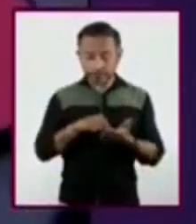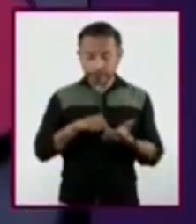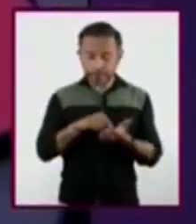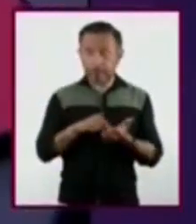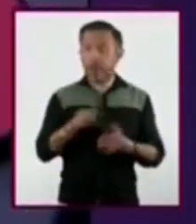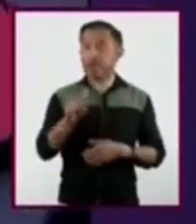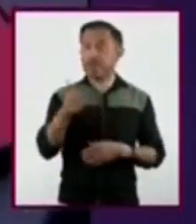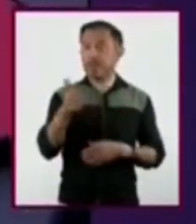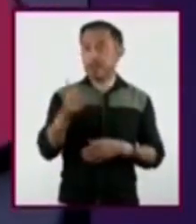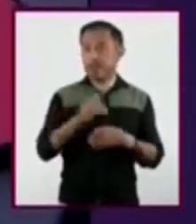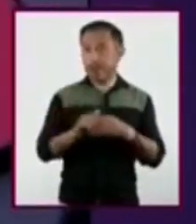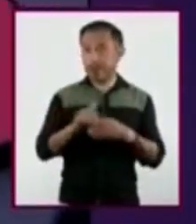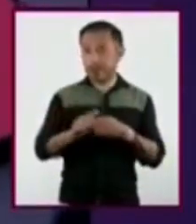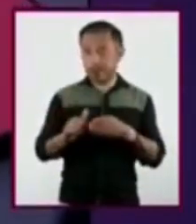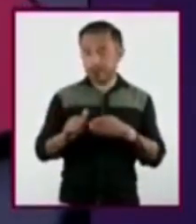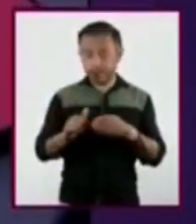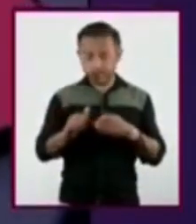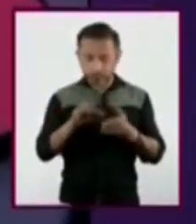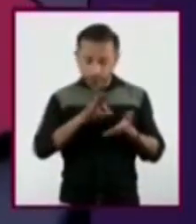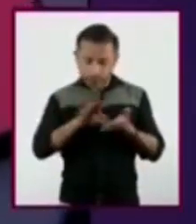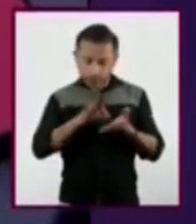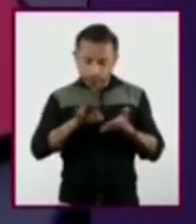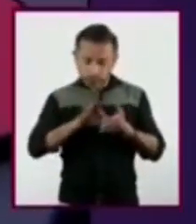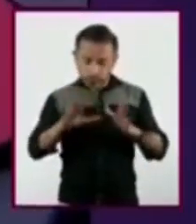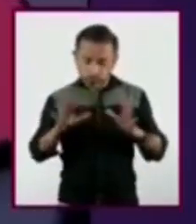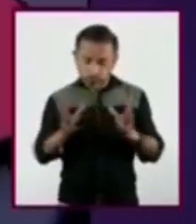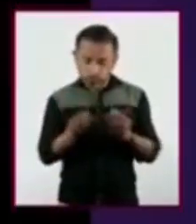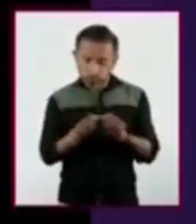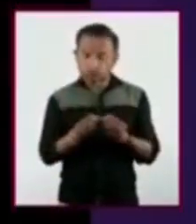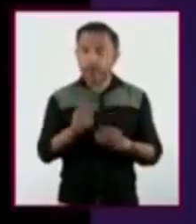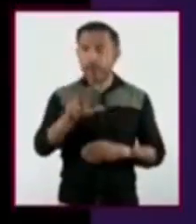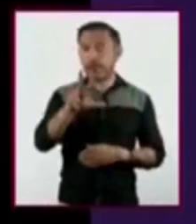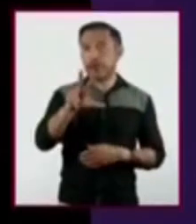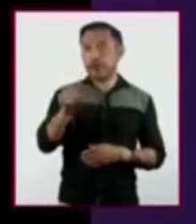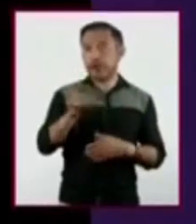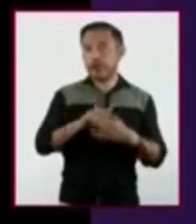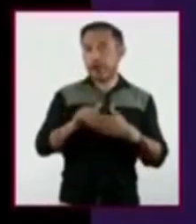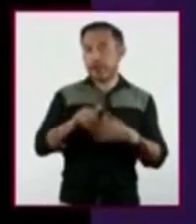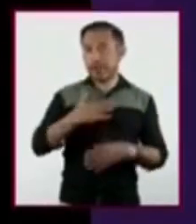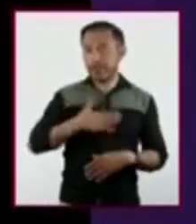$10. That's $30, please.